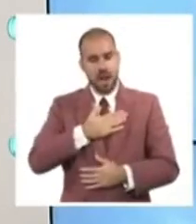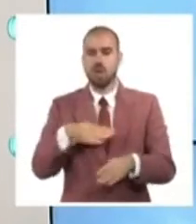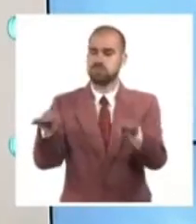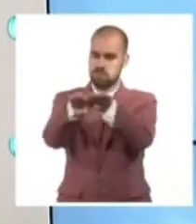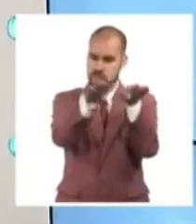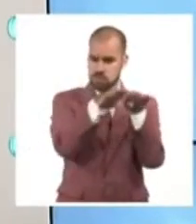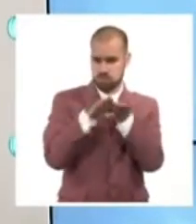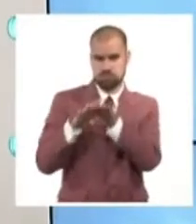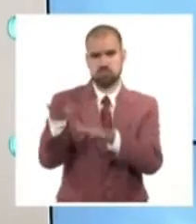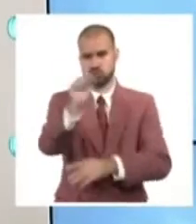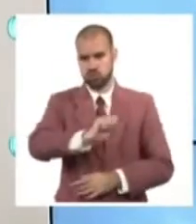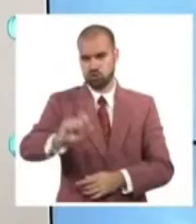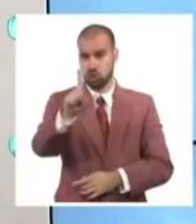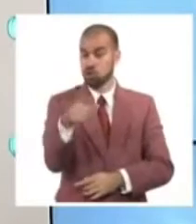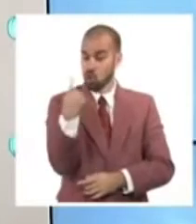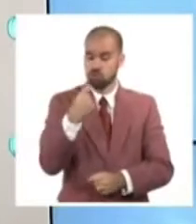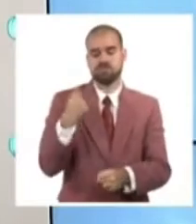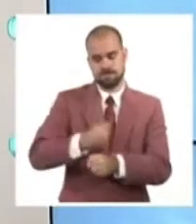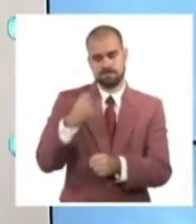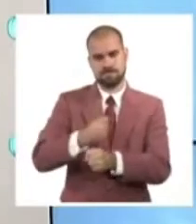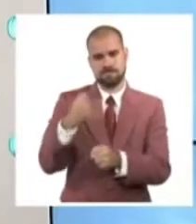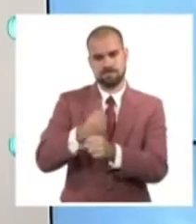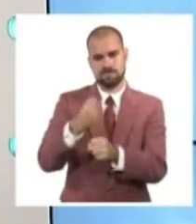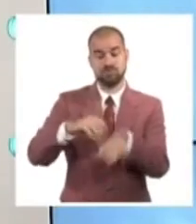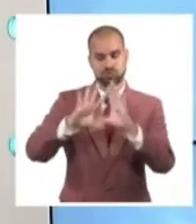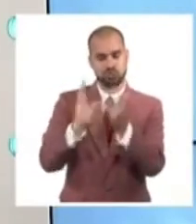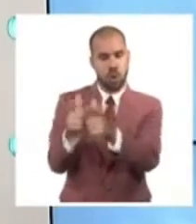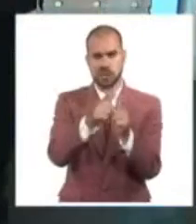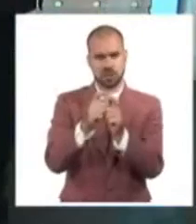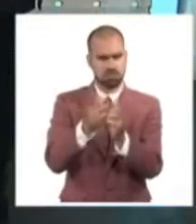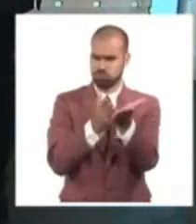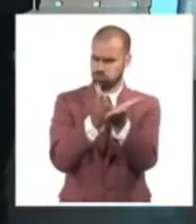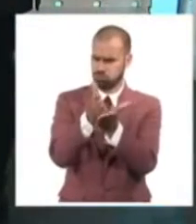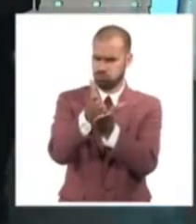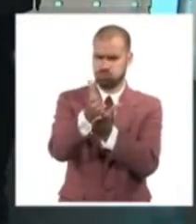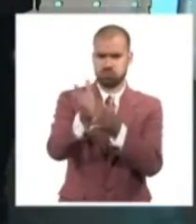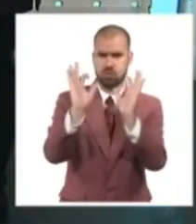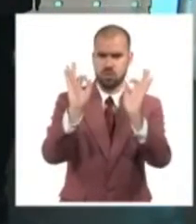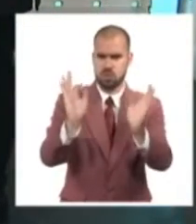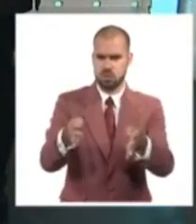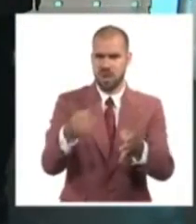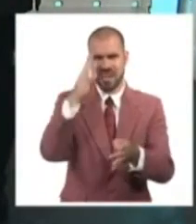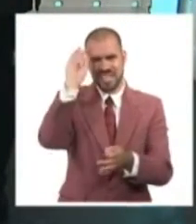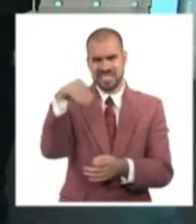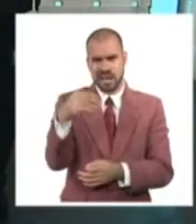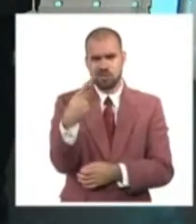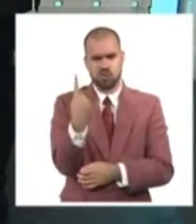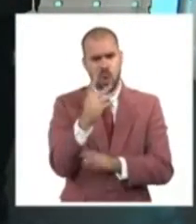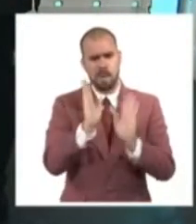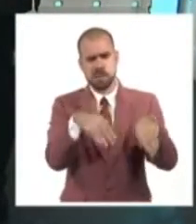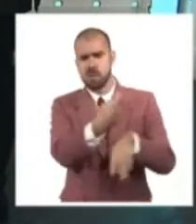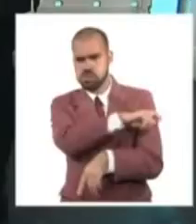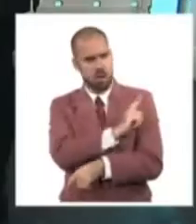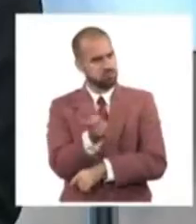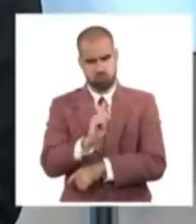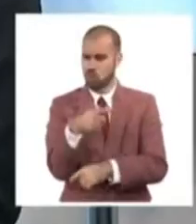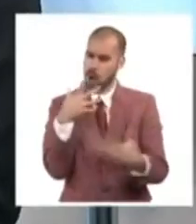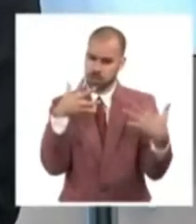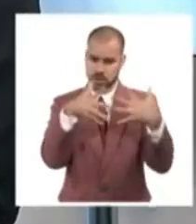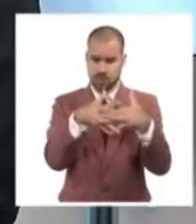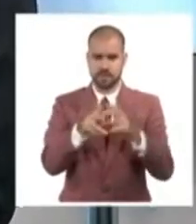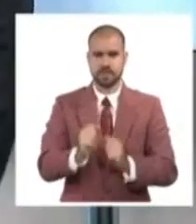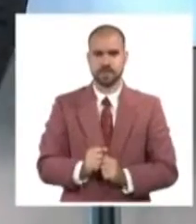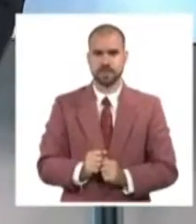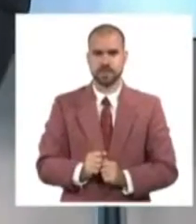ese signo estamos trabajando los juristas cubanos y seguiremos trabajando. Y bajo ese signo no defraudaremos a nuestro pueblo. Si tuviéramos que